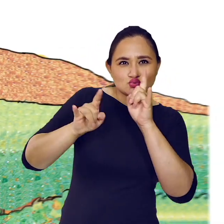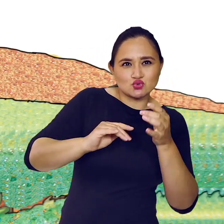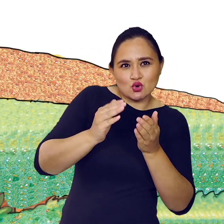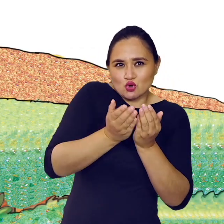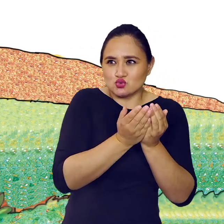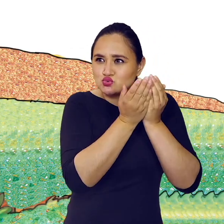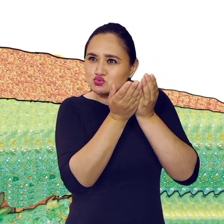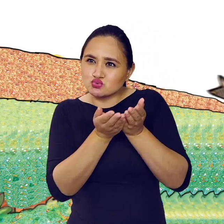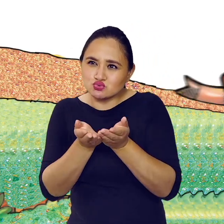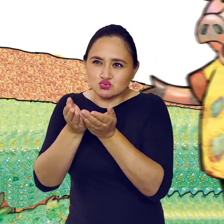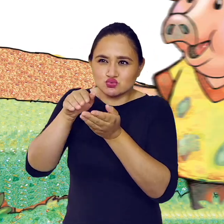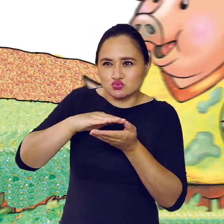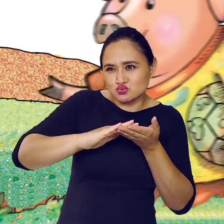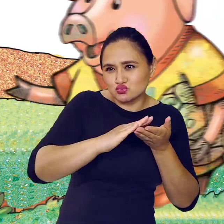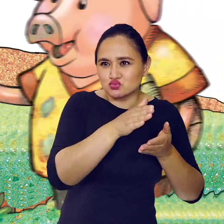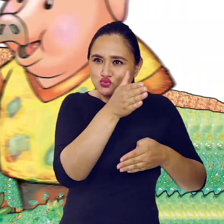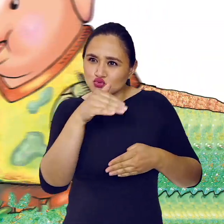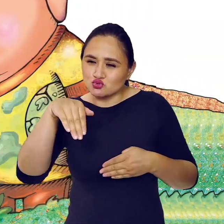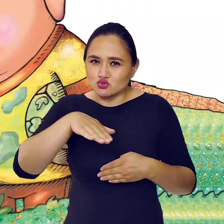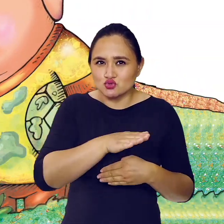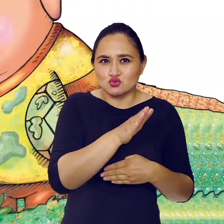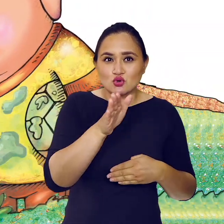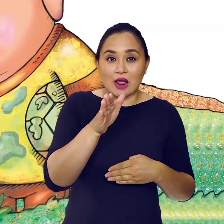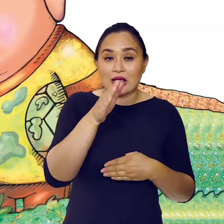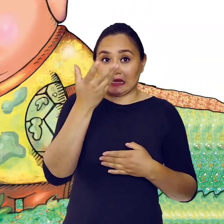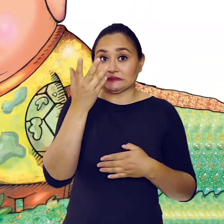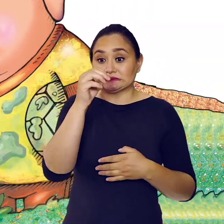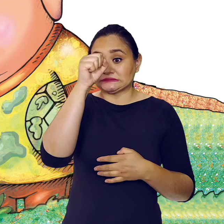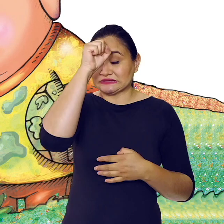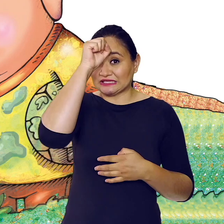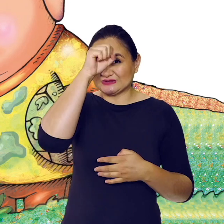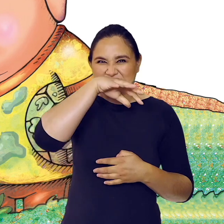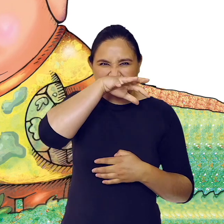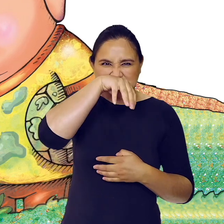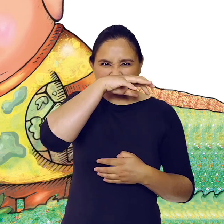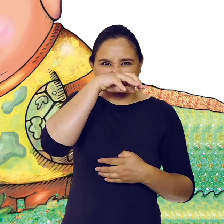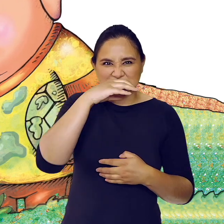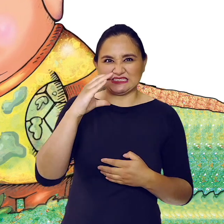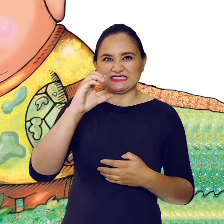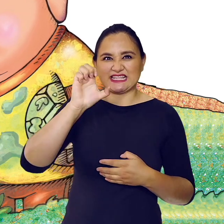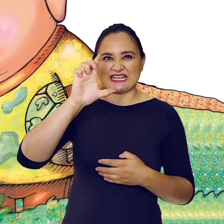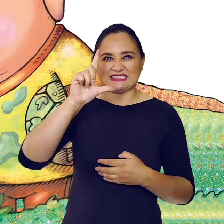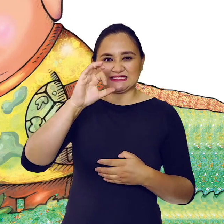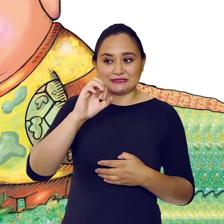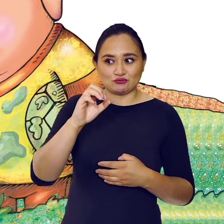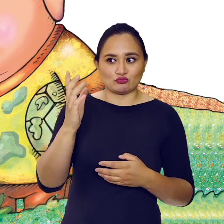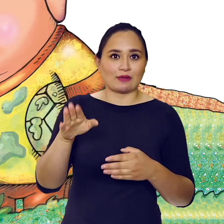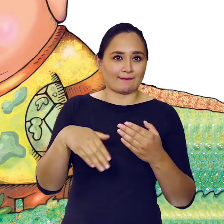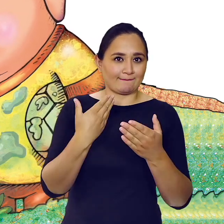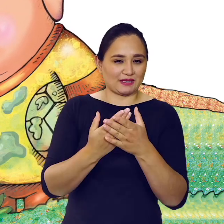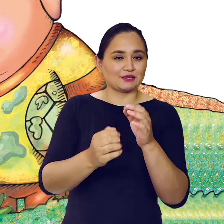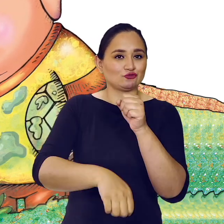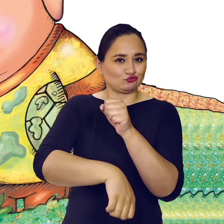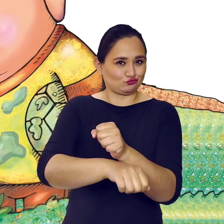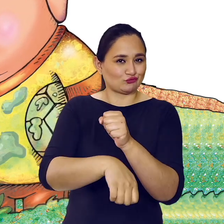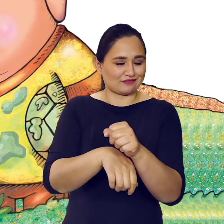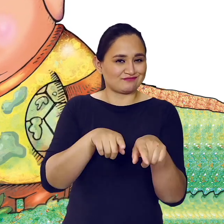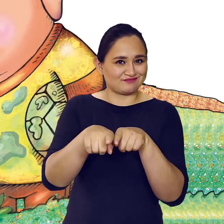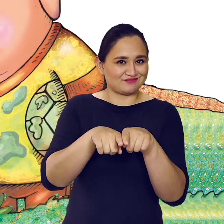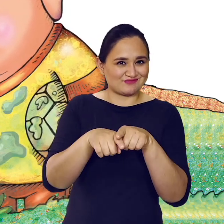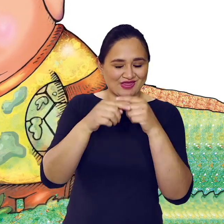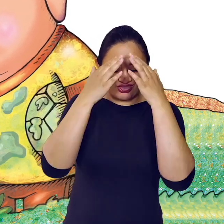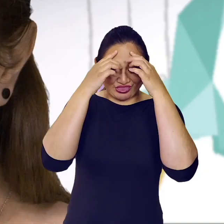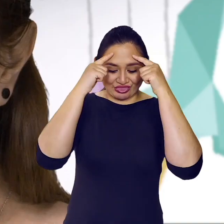alfombra mágica de Aladino, fue interrumpido por el chancho Celestino, que venía de jugar un partido de fútbol y estaba muy sudado